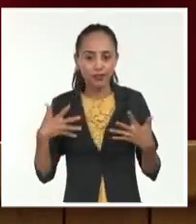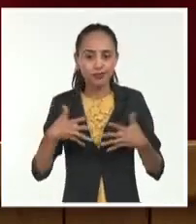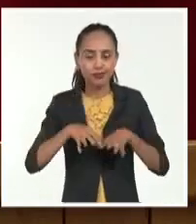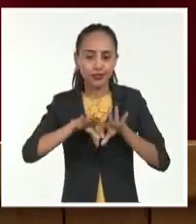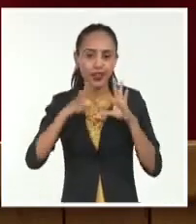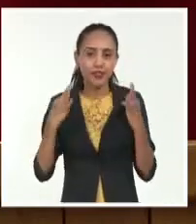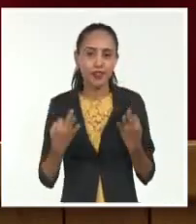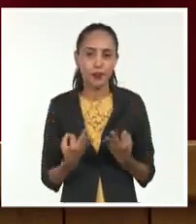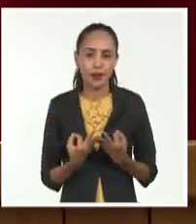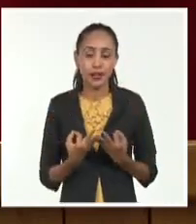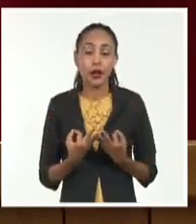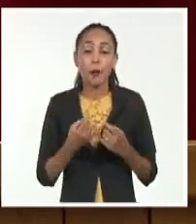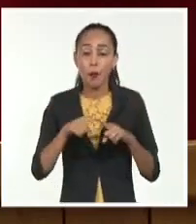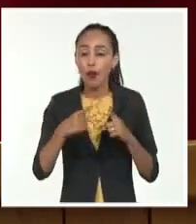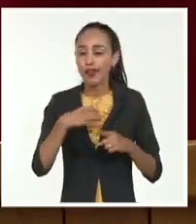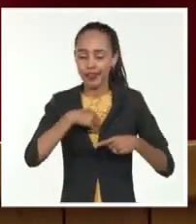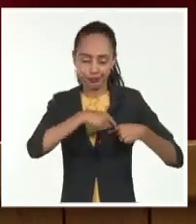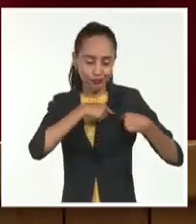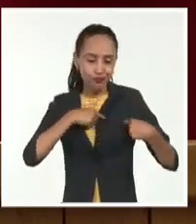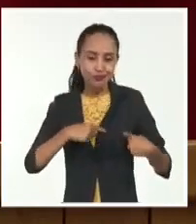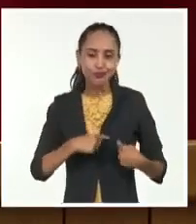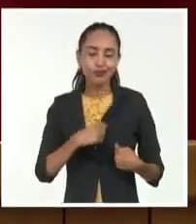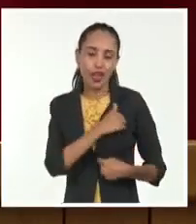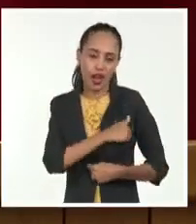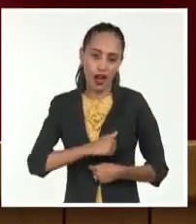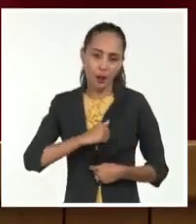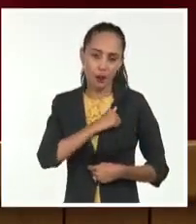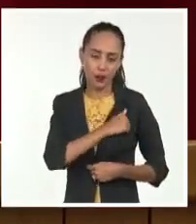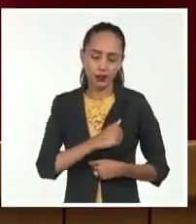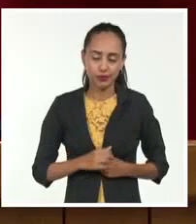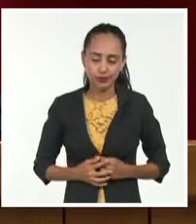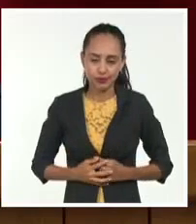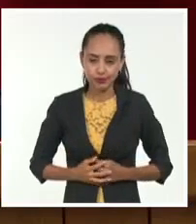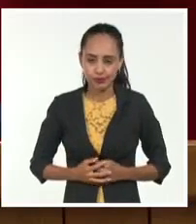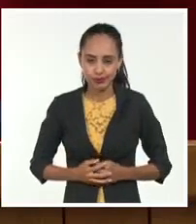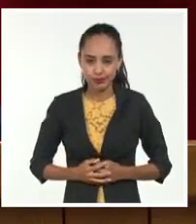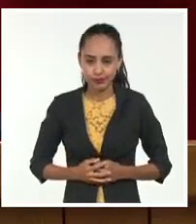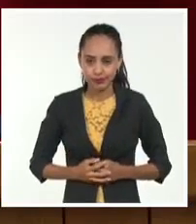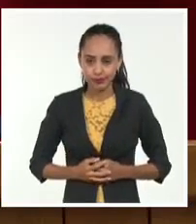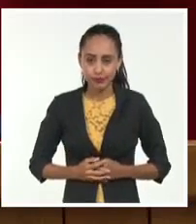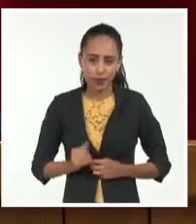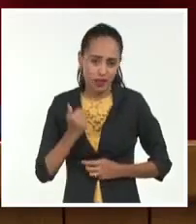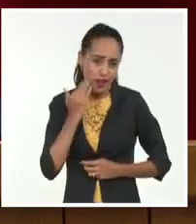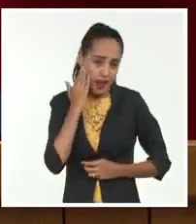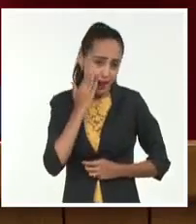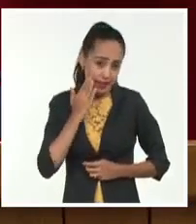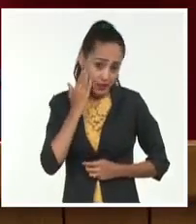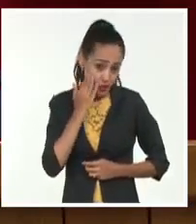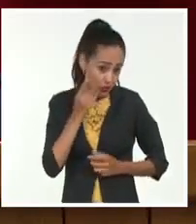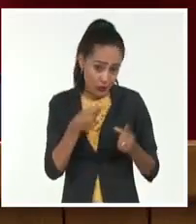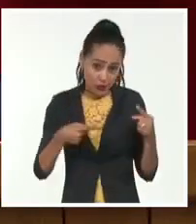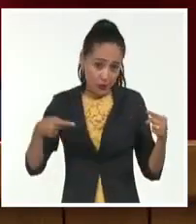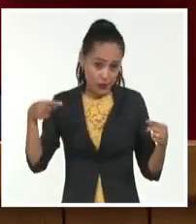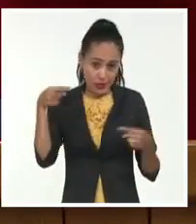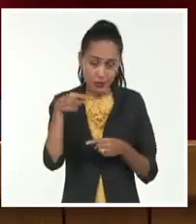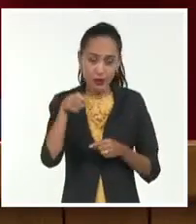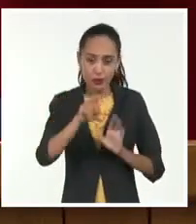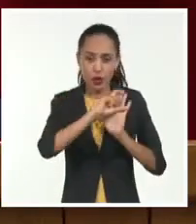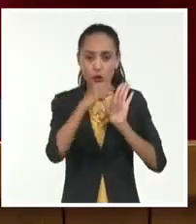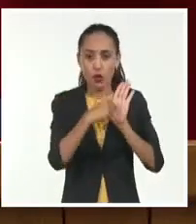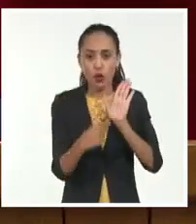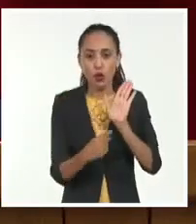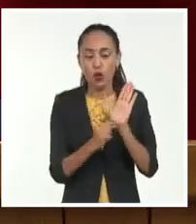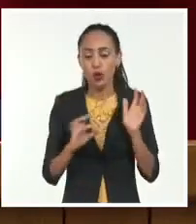corazón y amor. El afecto es la apuesta continua de este código para la constitución de